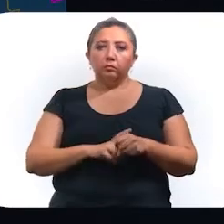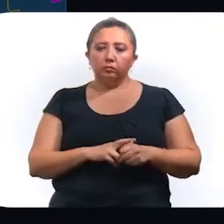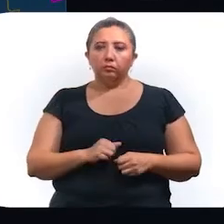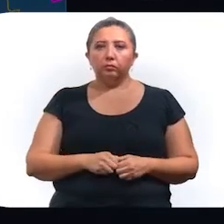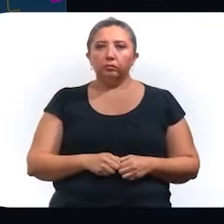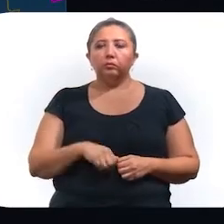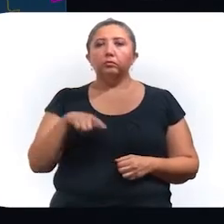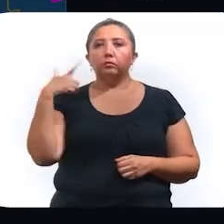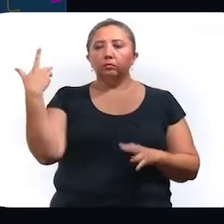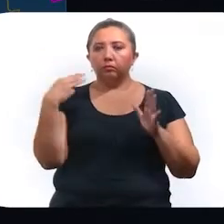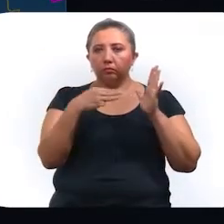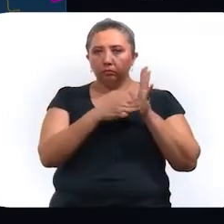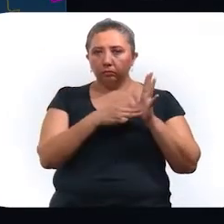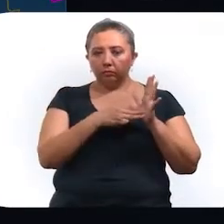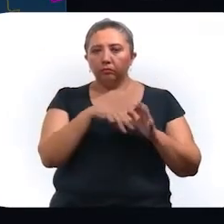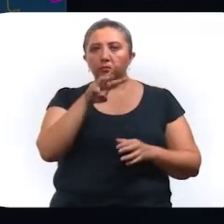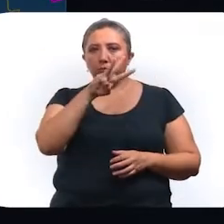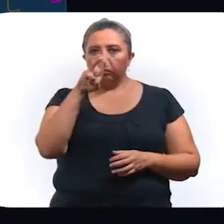sur,